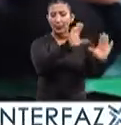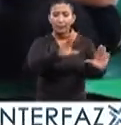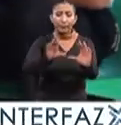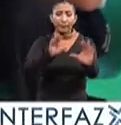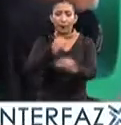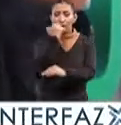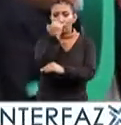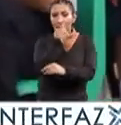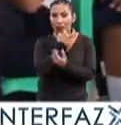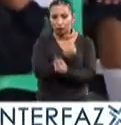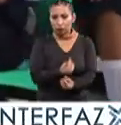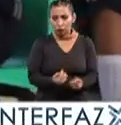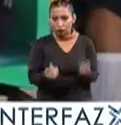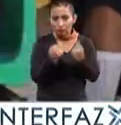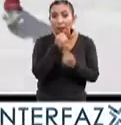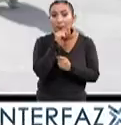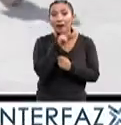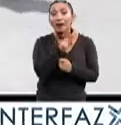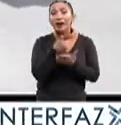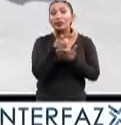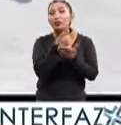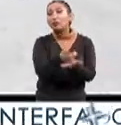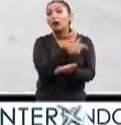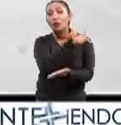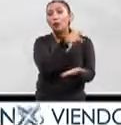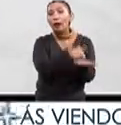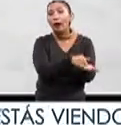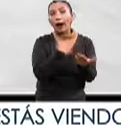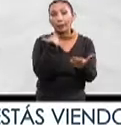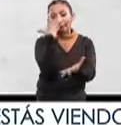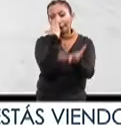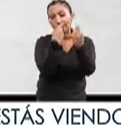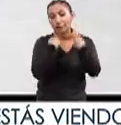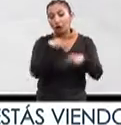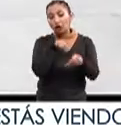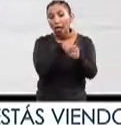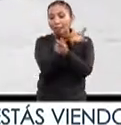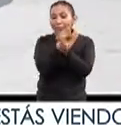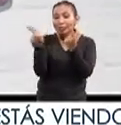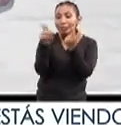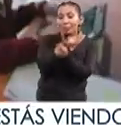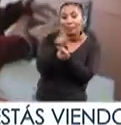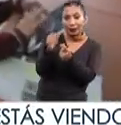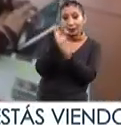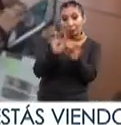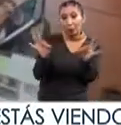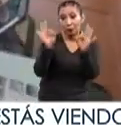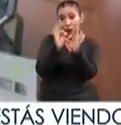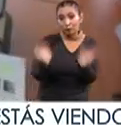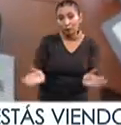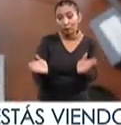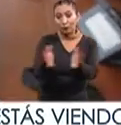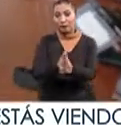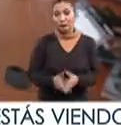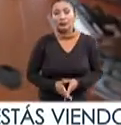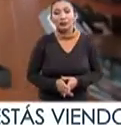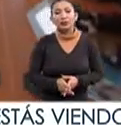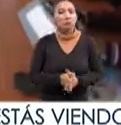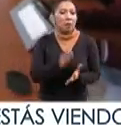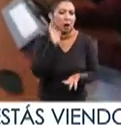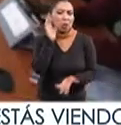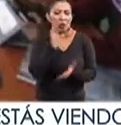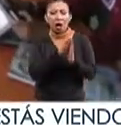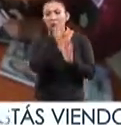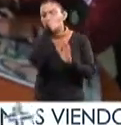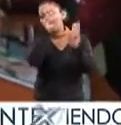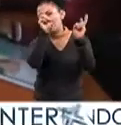formación escolar de los niños, sino también un lugar donde su formación personal y social también es impulsada. Generalmente el tema de